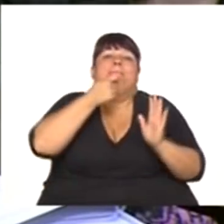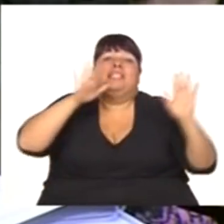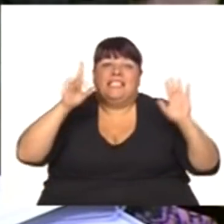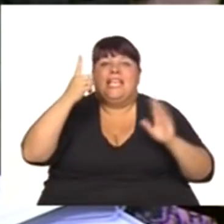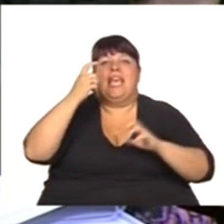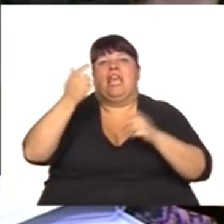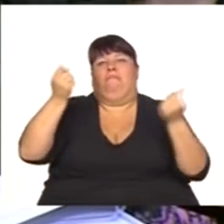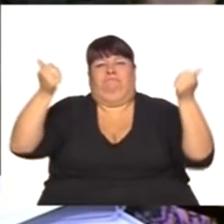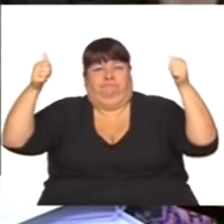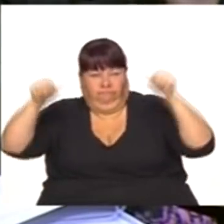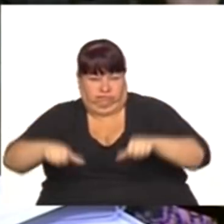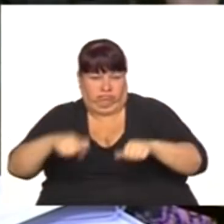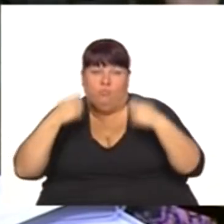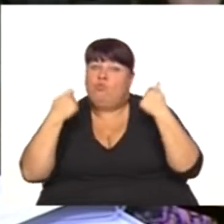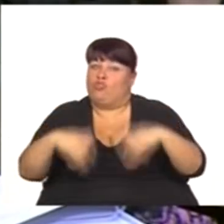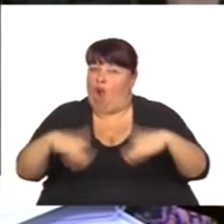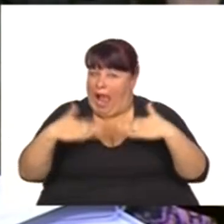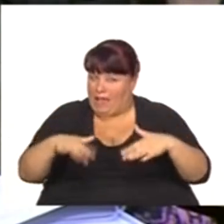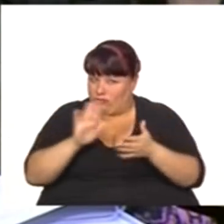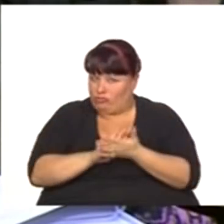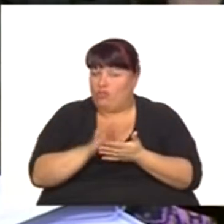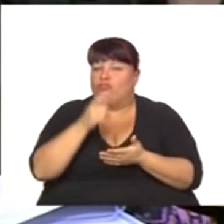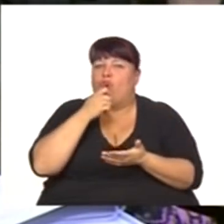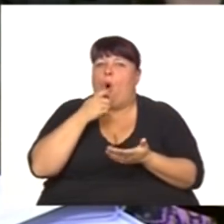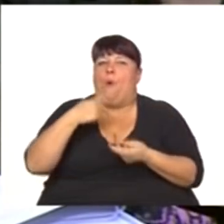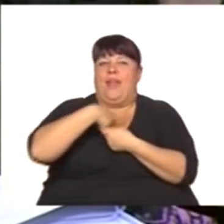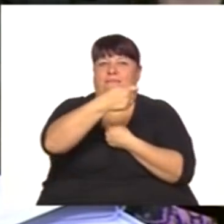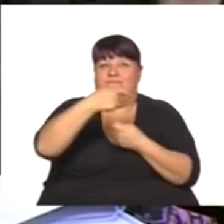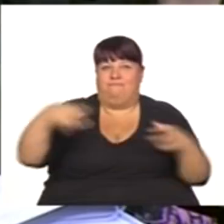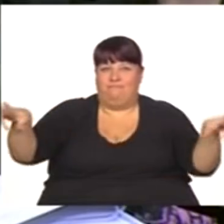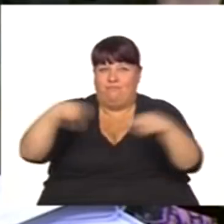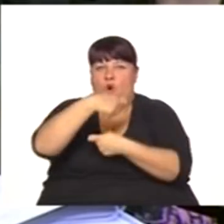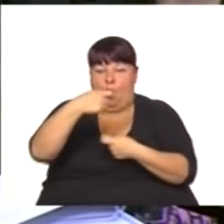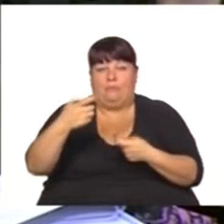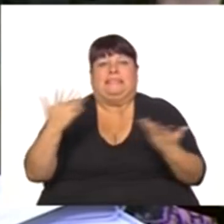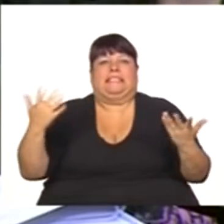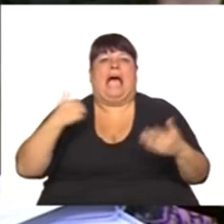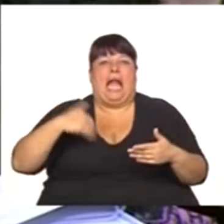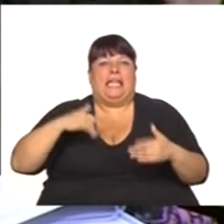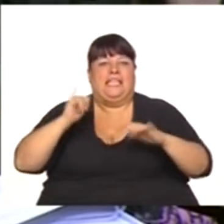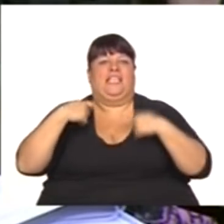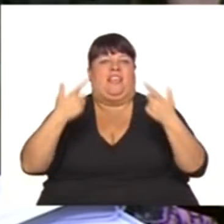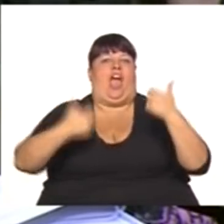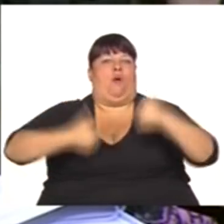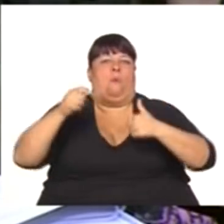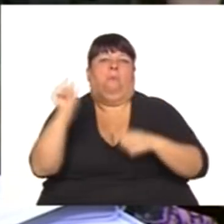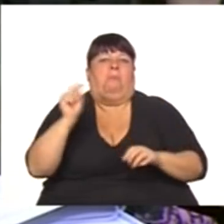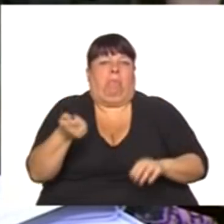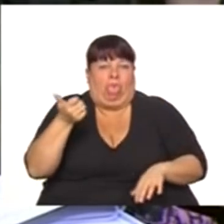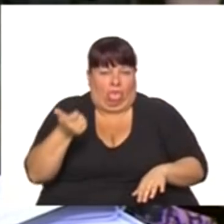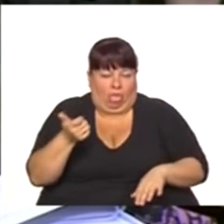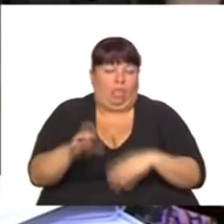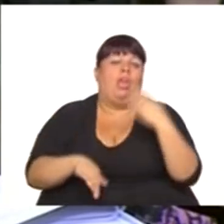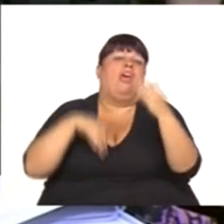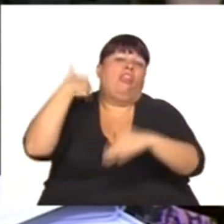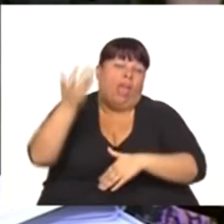una hiperdevaluación, que es costosísima en términos de redistribución de ingresos, hace que Argentina sea competitiva por un rato.